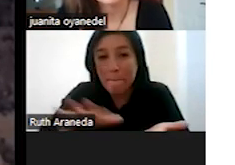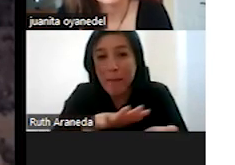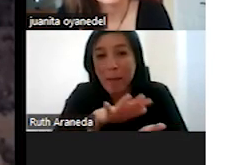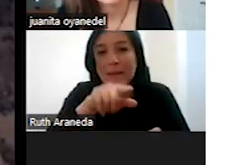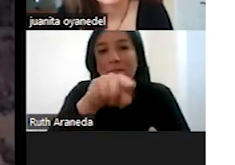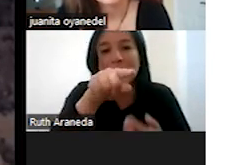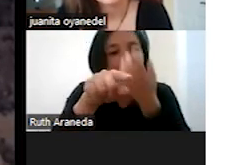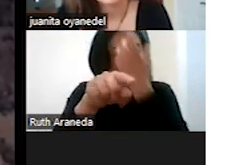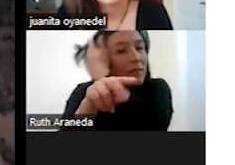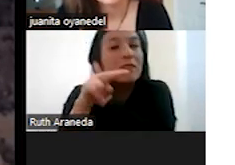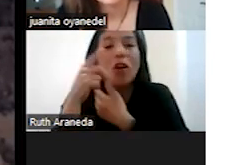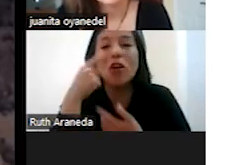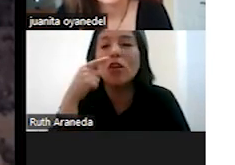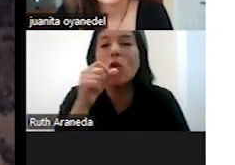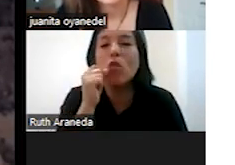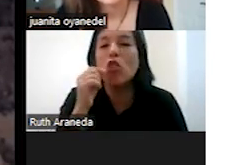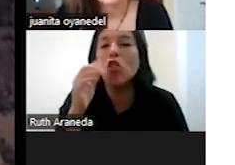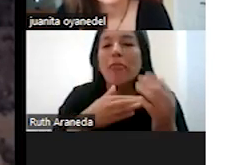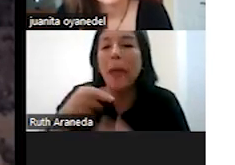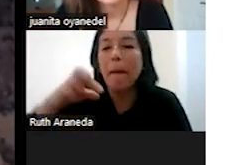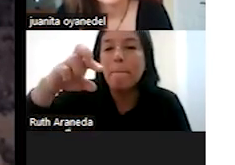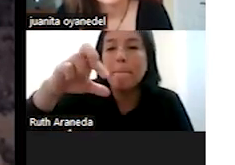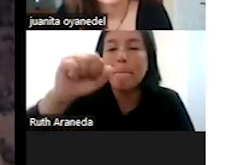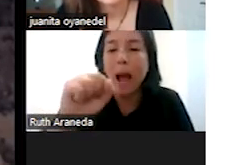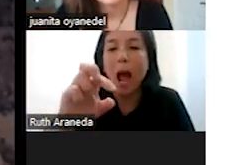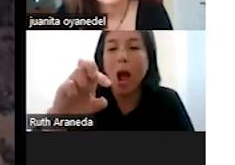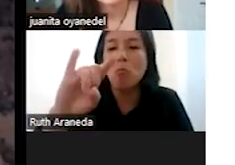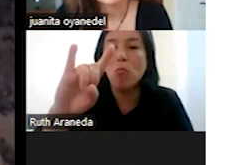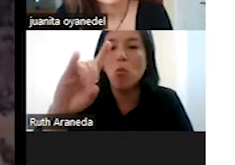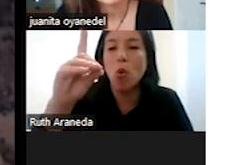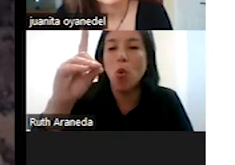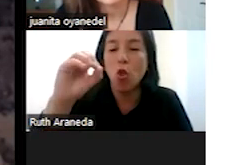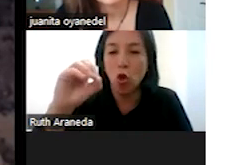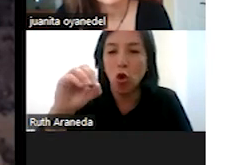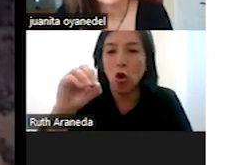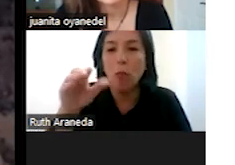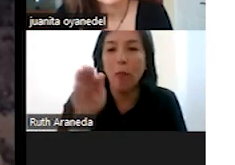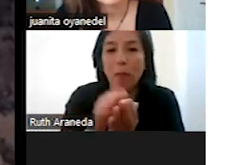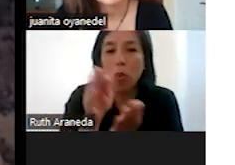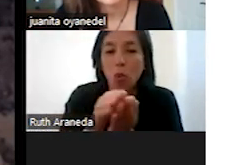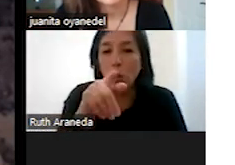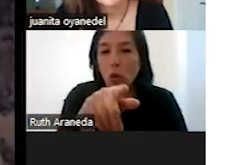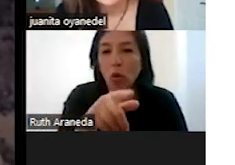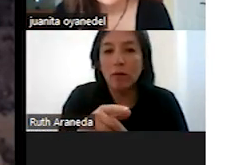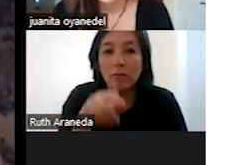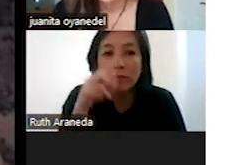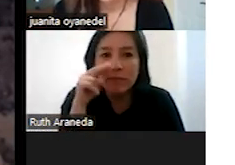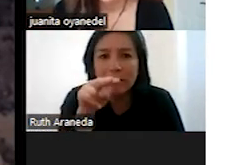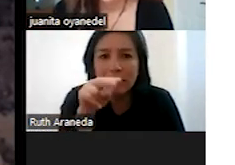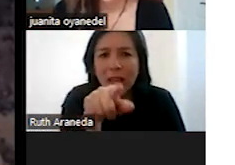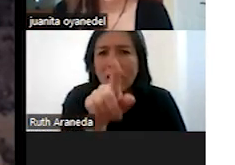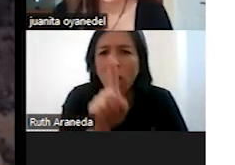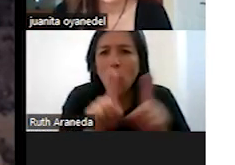lo van a reconocer inmediatamente, es Papudo. En Papudo, que es lo que queda hoy día, es ese pequeño área sin tocar, todo